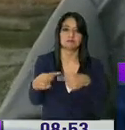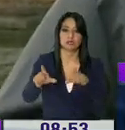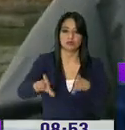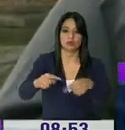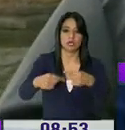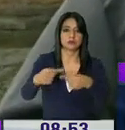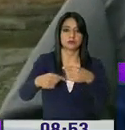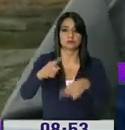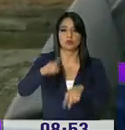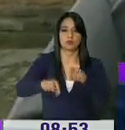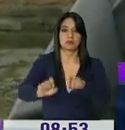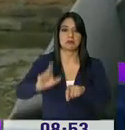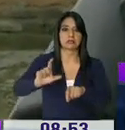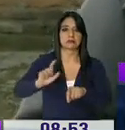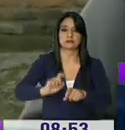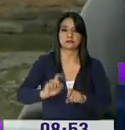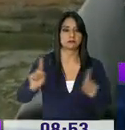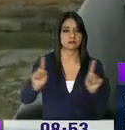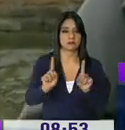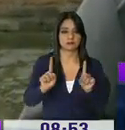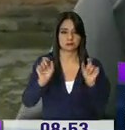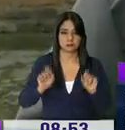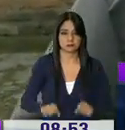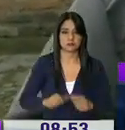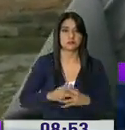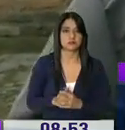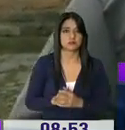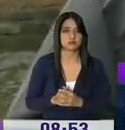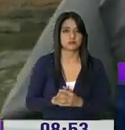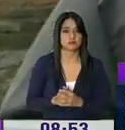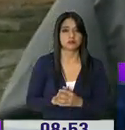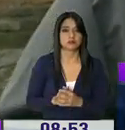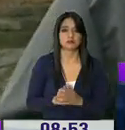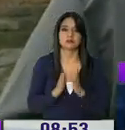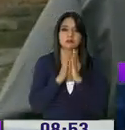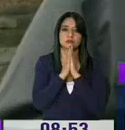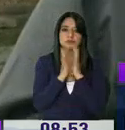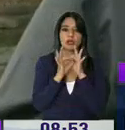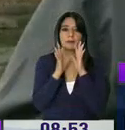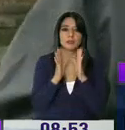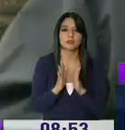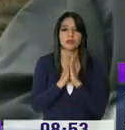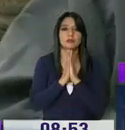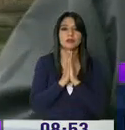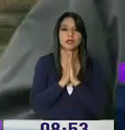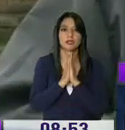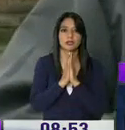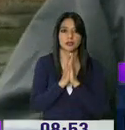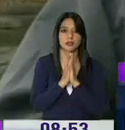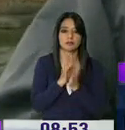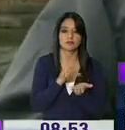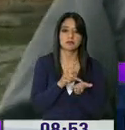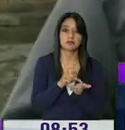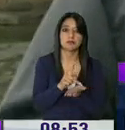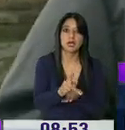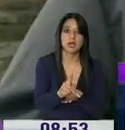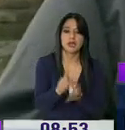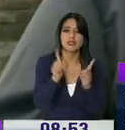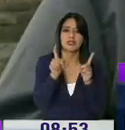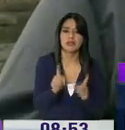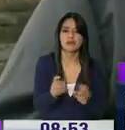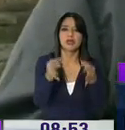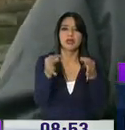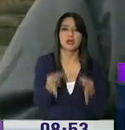taxímetro. Consecuentemente, como dirigentes solicitamos a los compañeros a que el cobro tiene que ser el